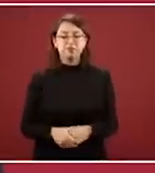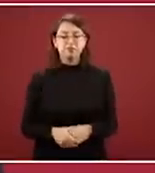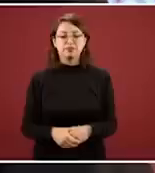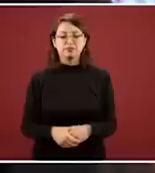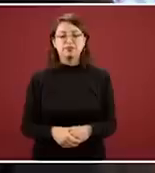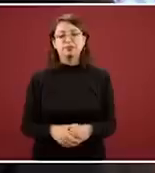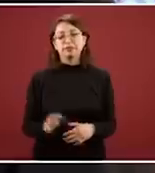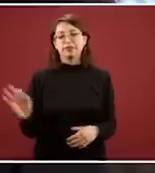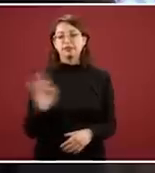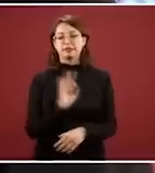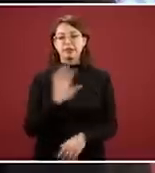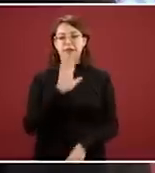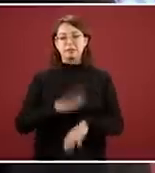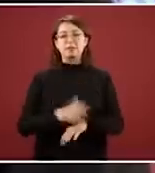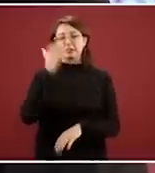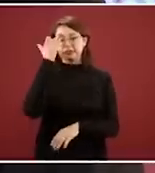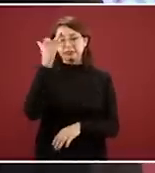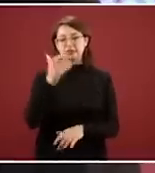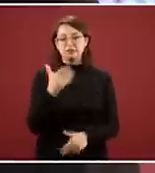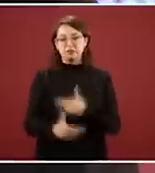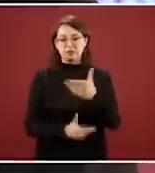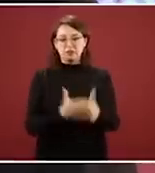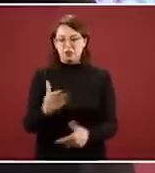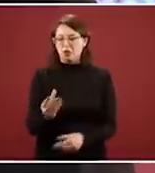Va a llevar algún tiempo, no mucho,